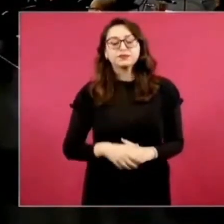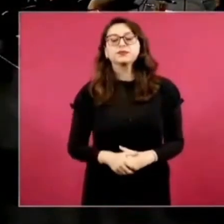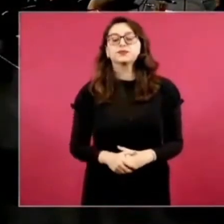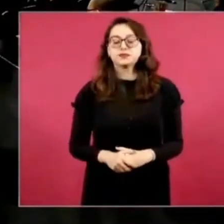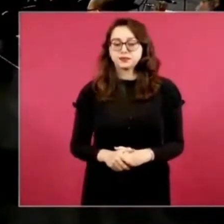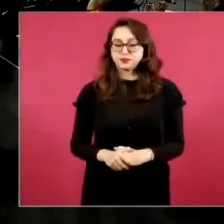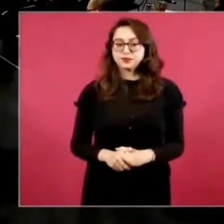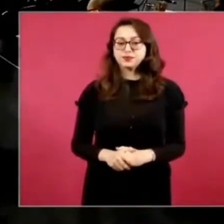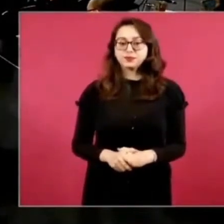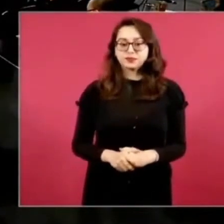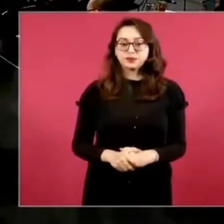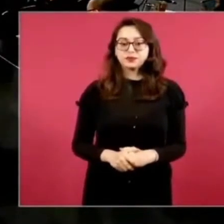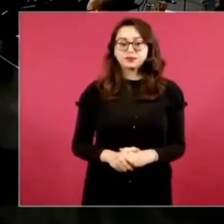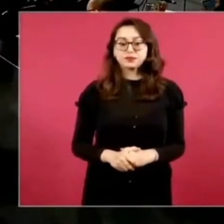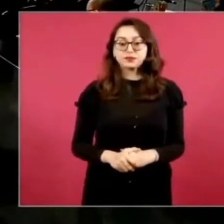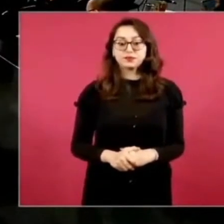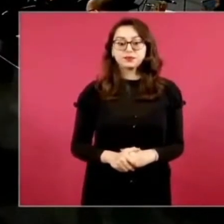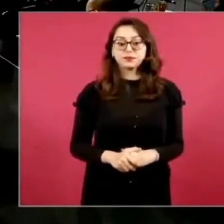Sí.